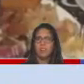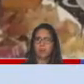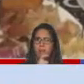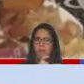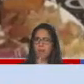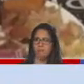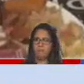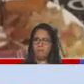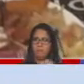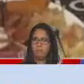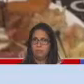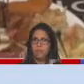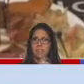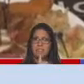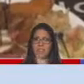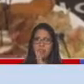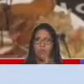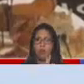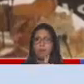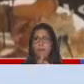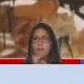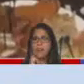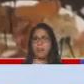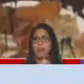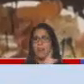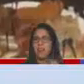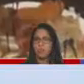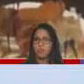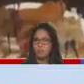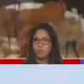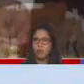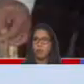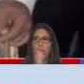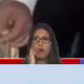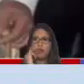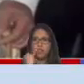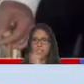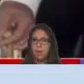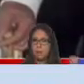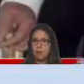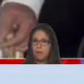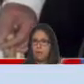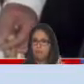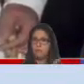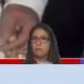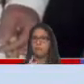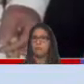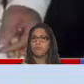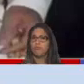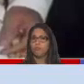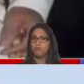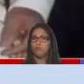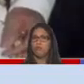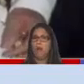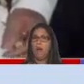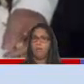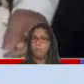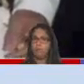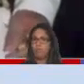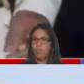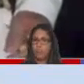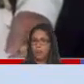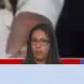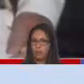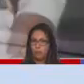los doctores Castillo y Duarte ayer en la ciudad de Goya, y es que directamente nosotros vamos a estar prestando colaboración en forma